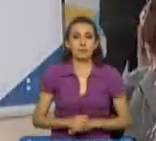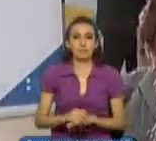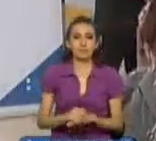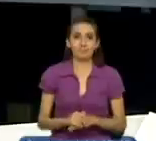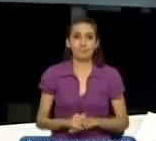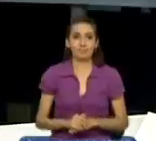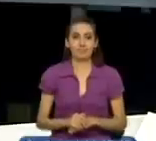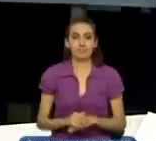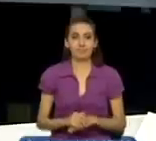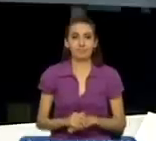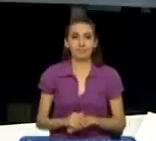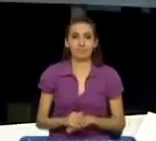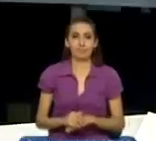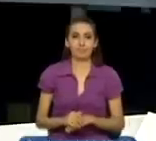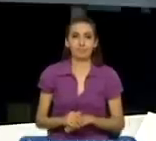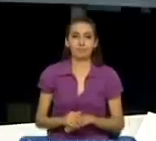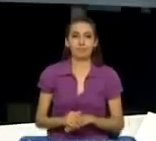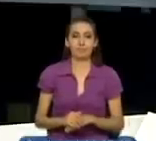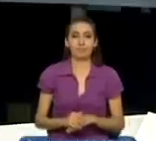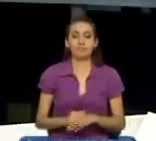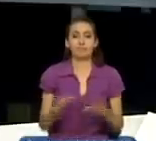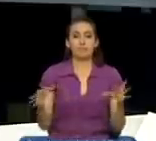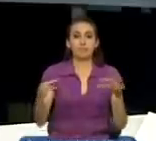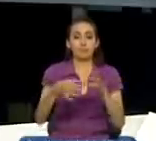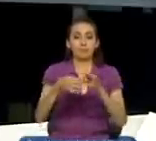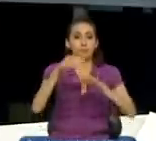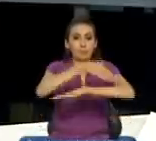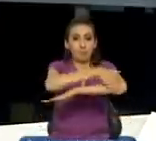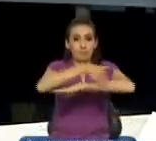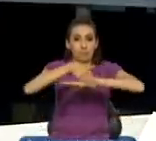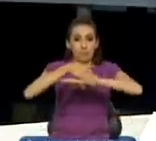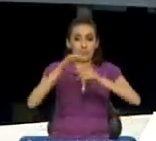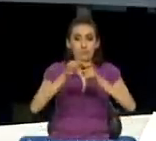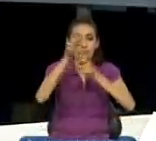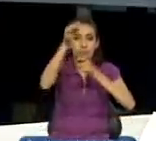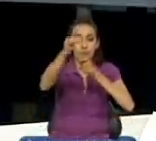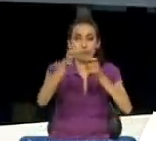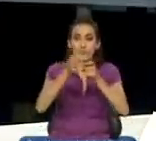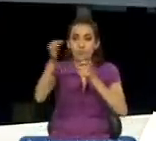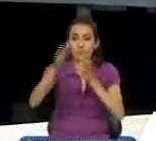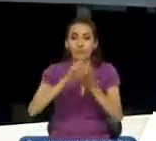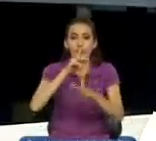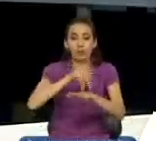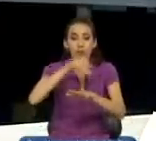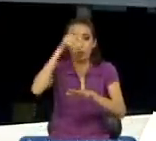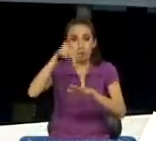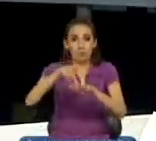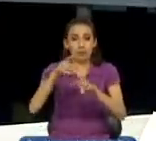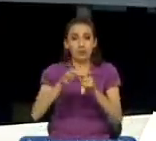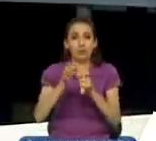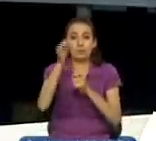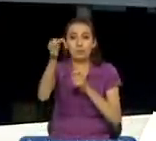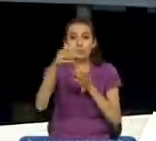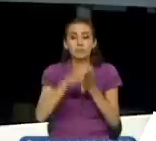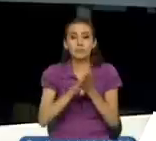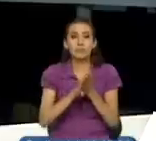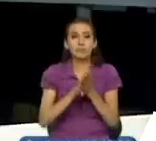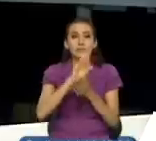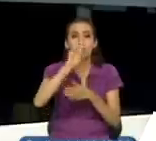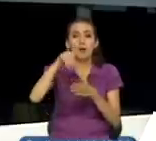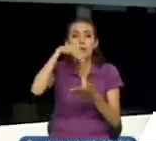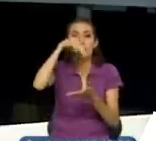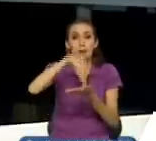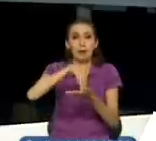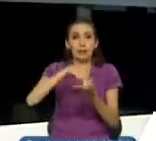TV y la vía que une a los habitantes de la zona rural con la cabecera cantonal de pichincha en la provincia de manabí fue entregada la